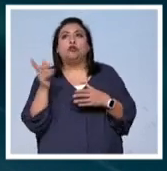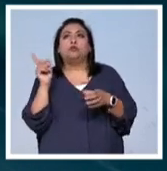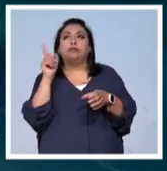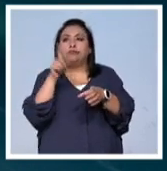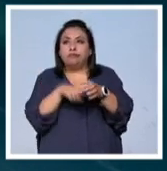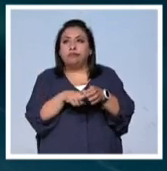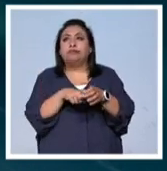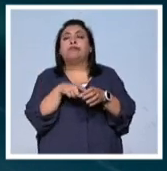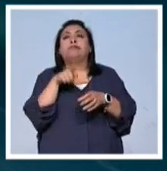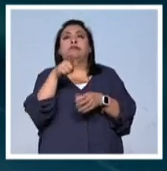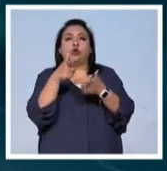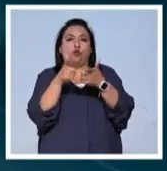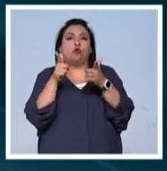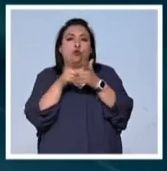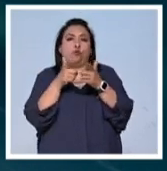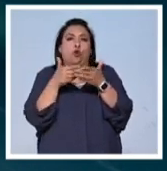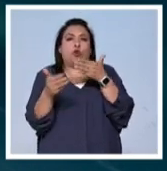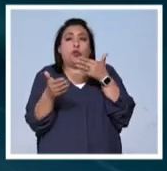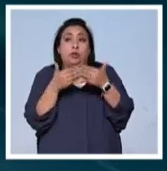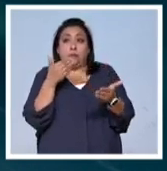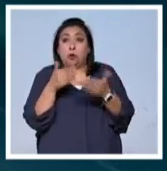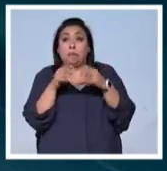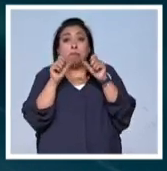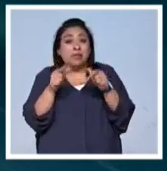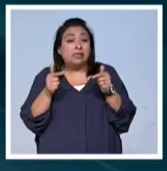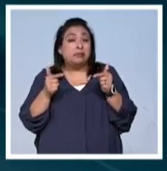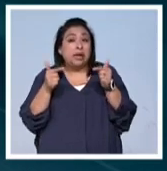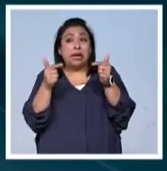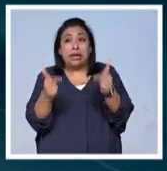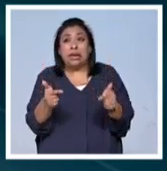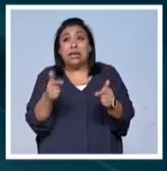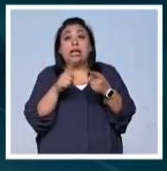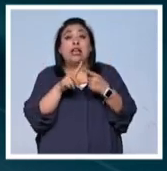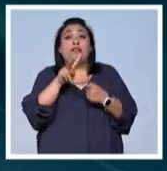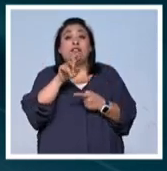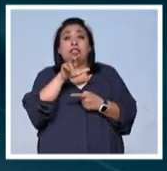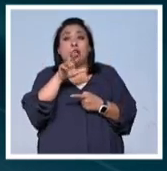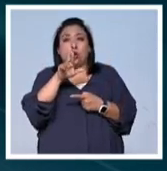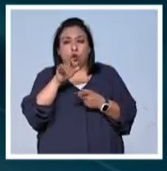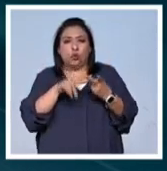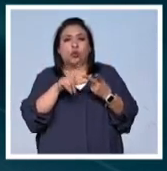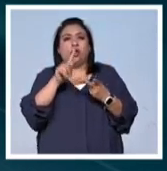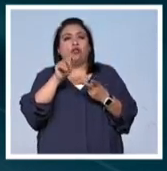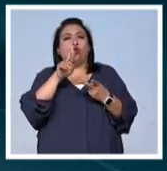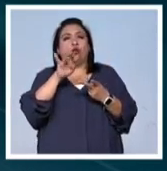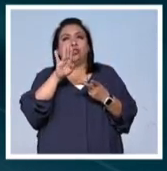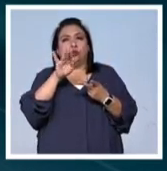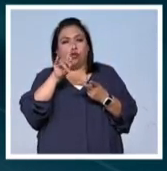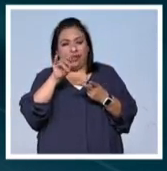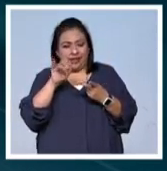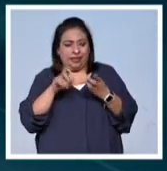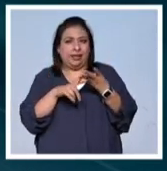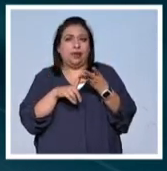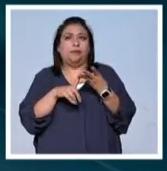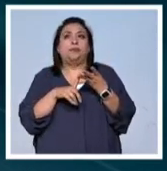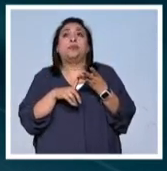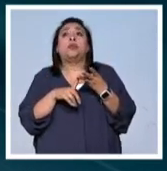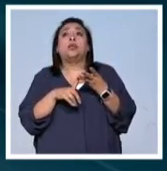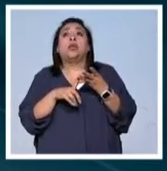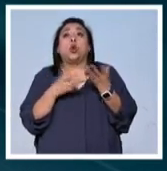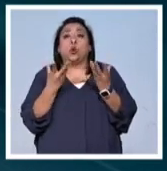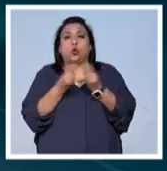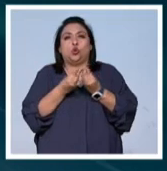a este grupo de los contemporáneos están en la misma generación que Villa Urrutia de Torres bodette que que